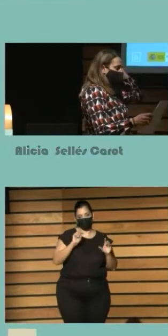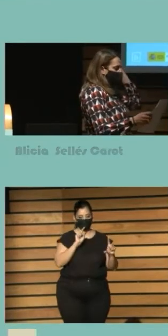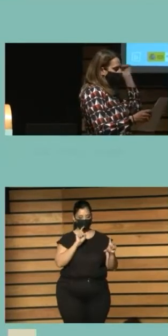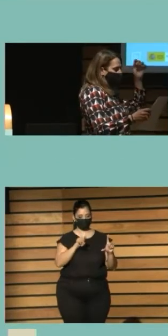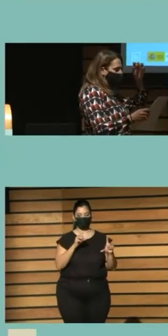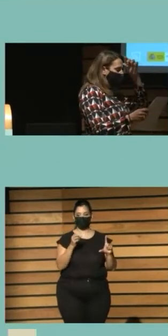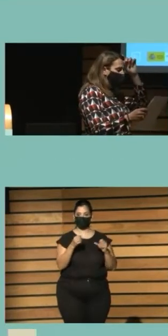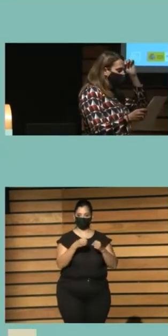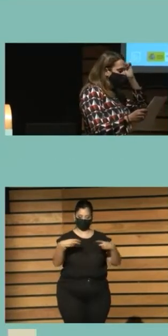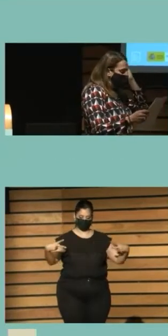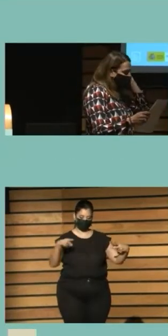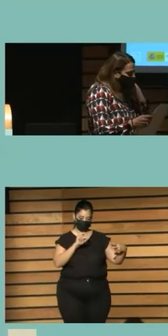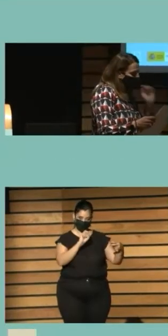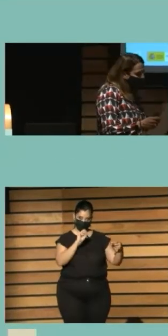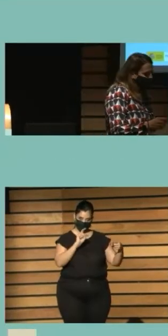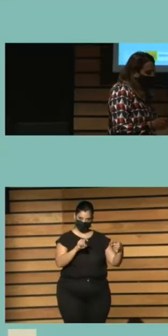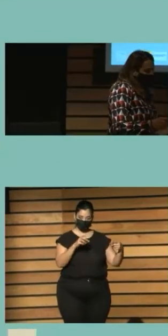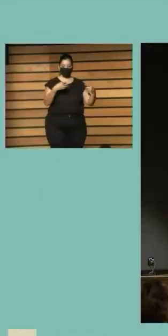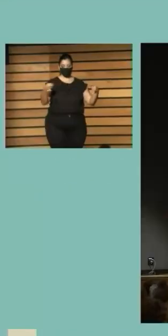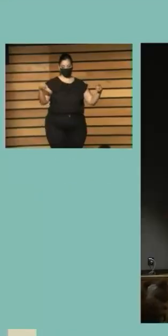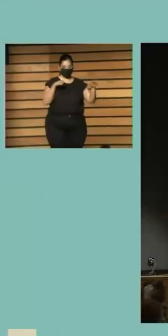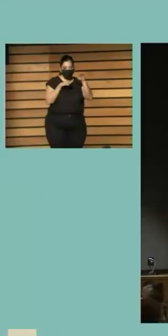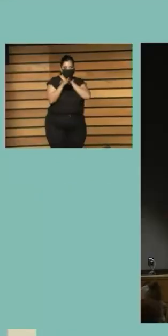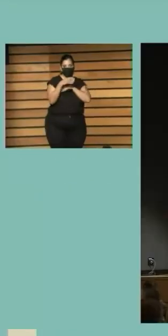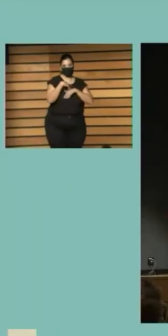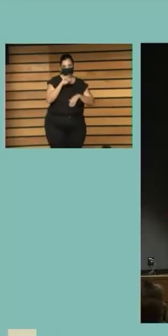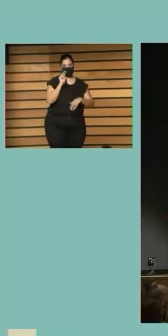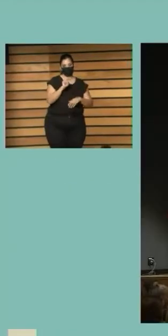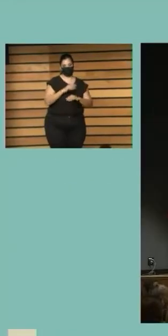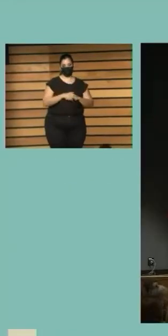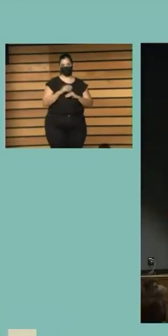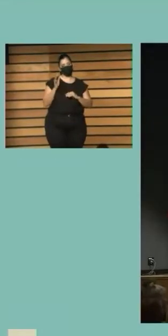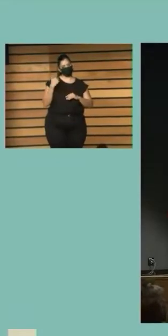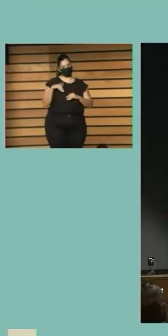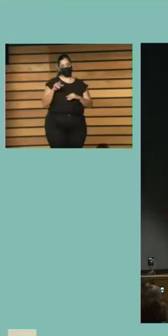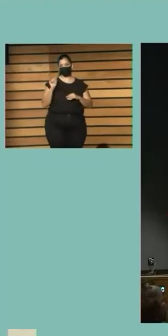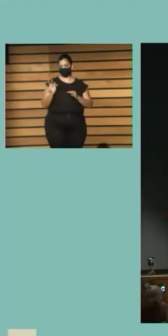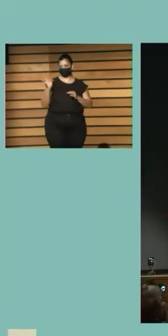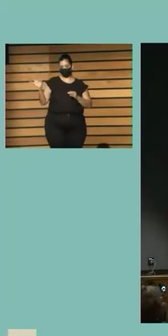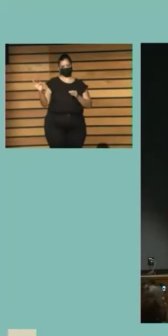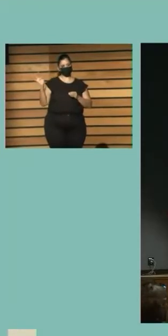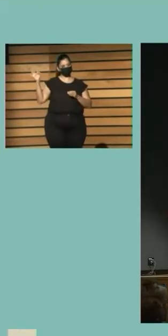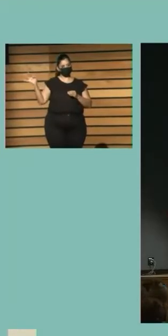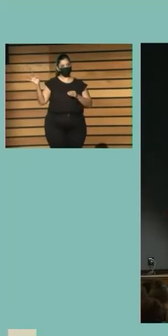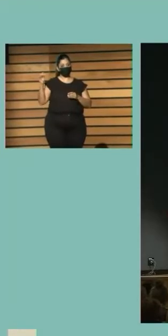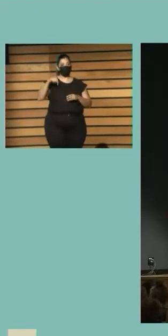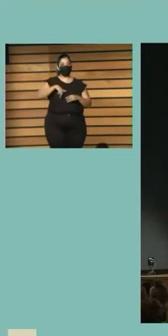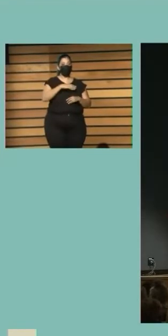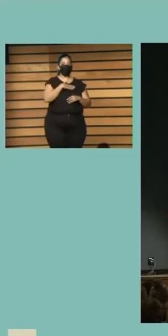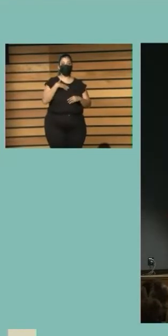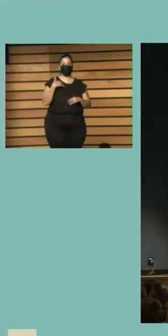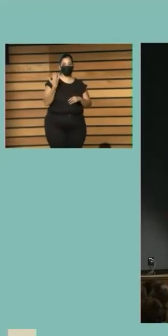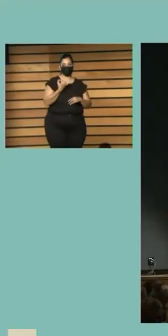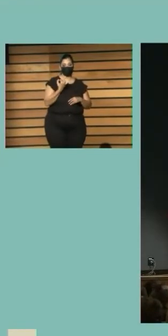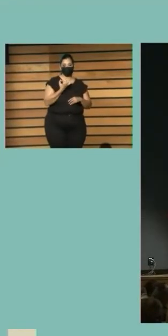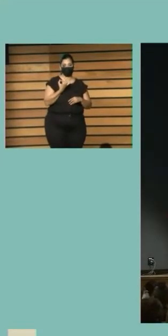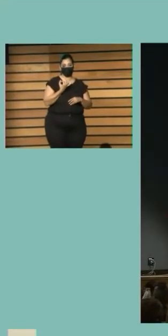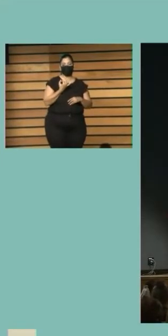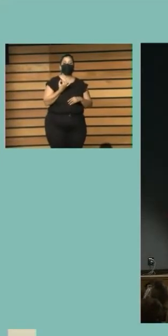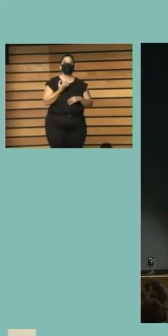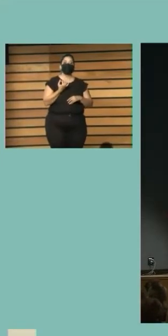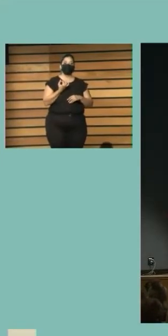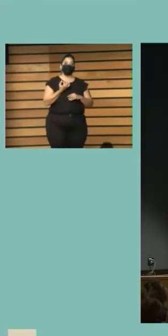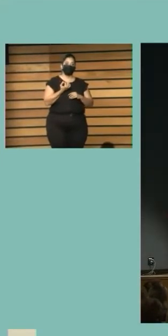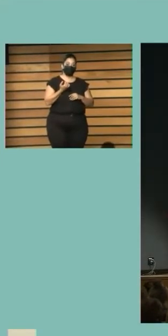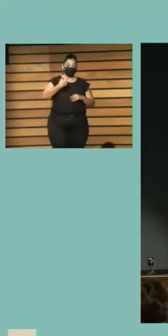y Loli y ya os decía lo que queremos sobre todo es incidir en eso conocer estas